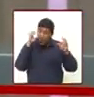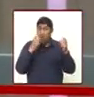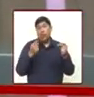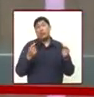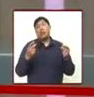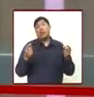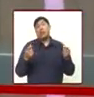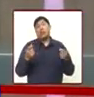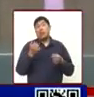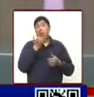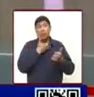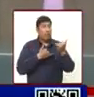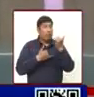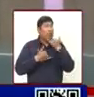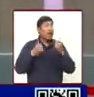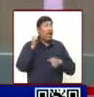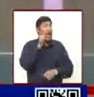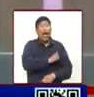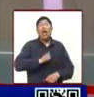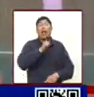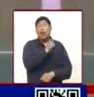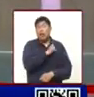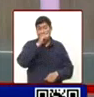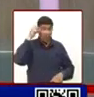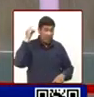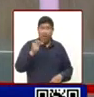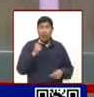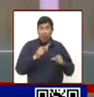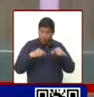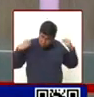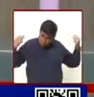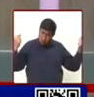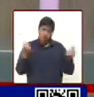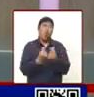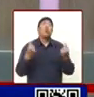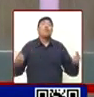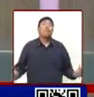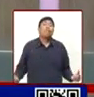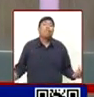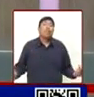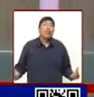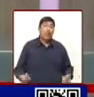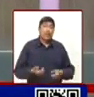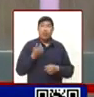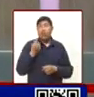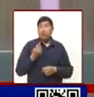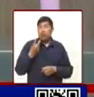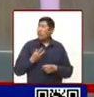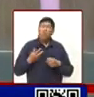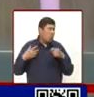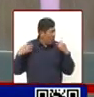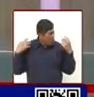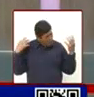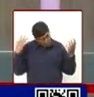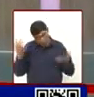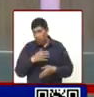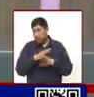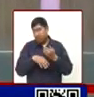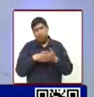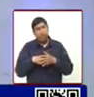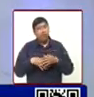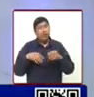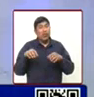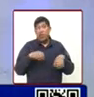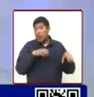rápidamente. Actuar rápidamente, pero en grupo, entre todos. Por favor, póngale candado al negocio. Cierra un